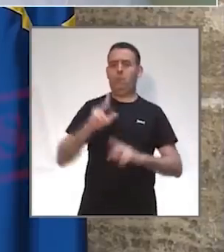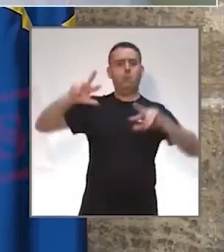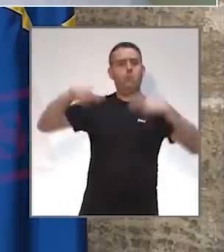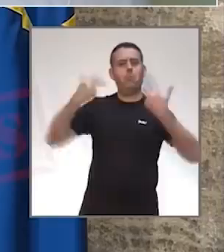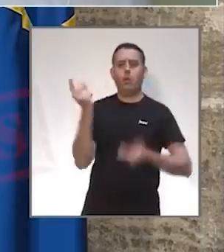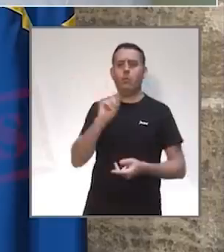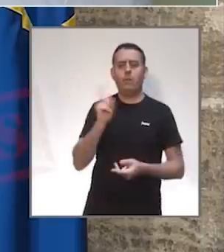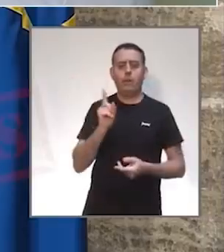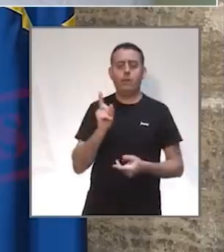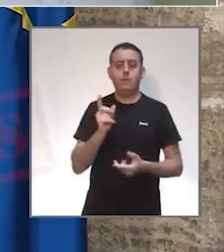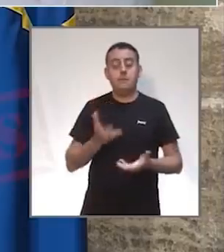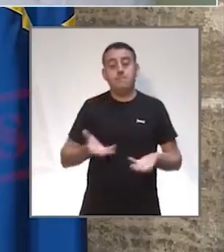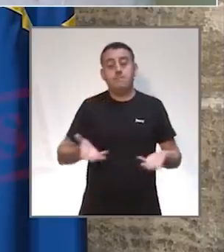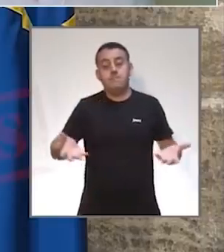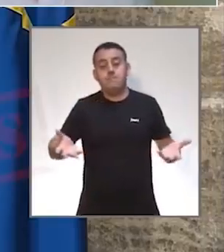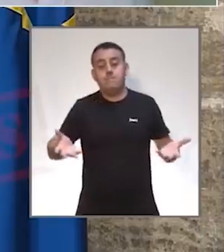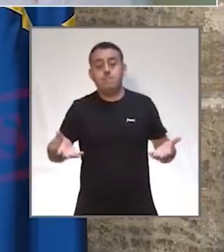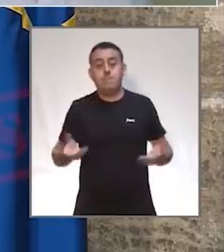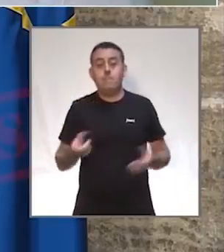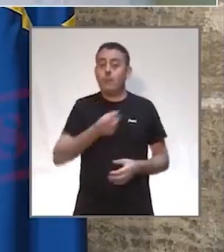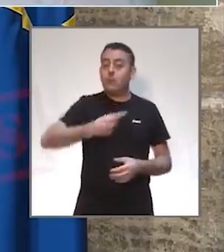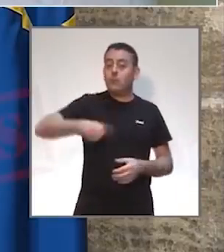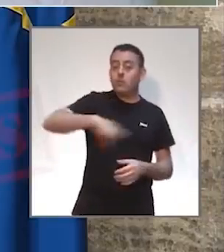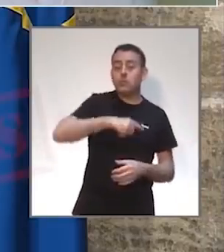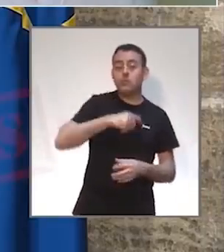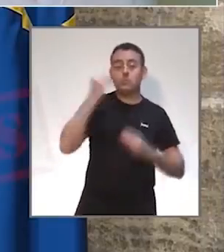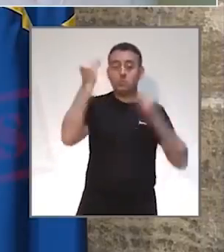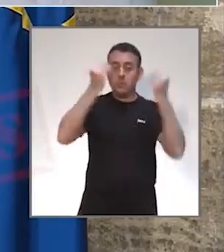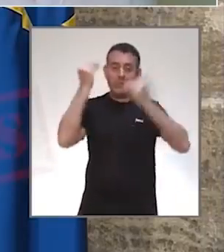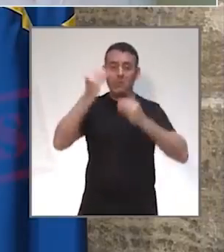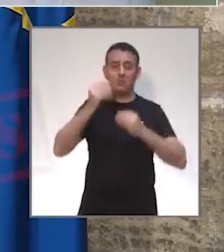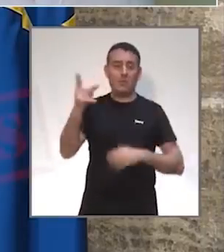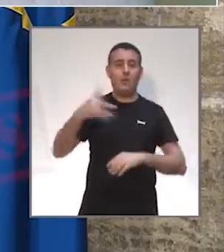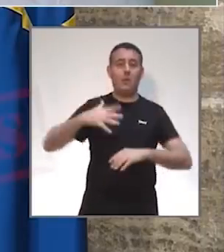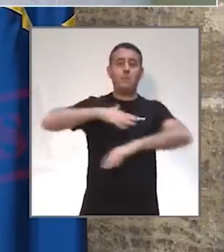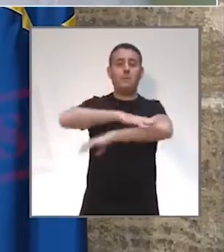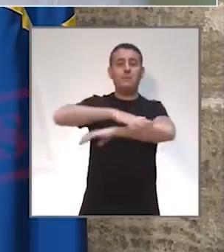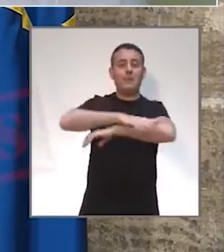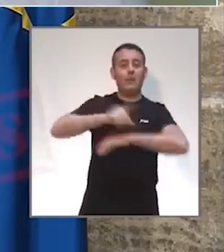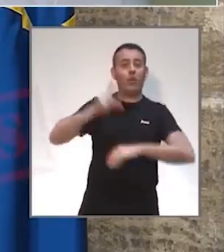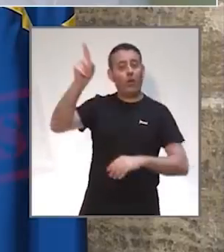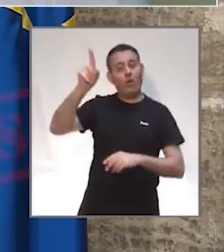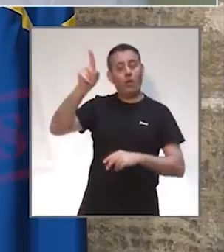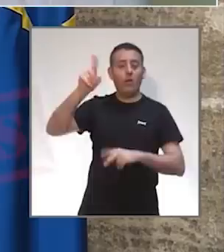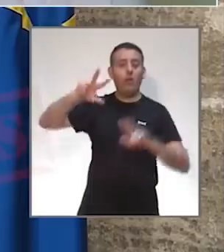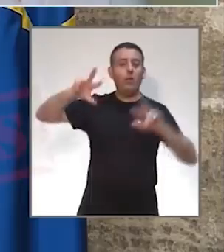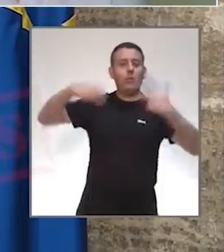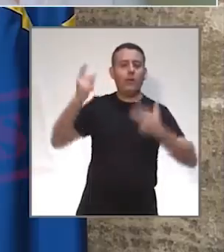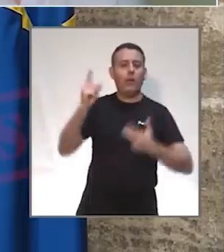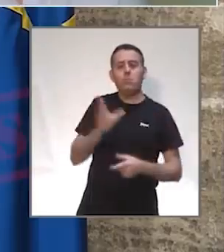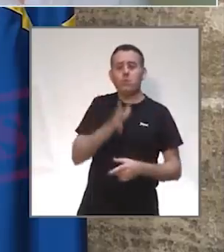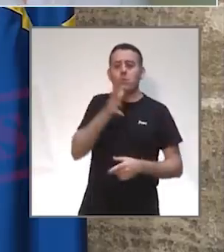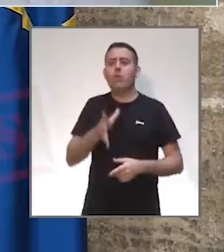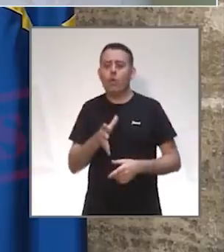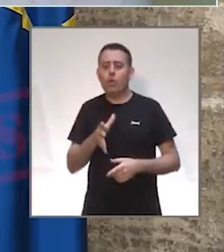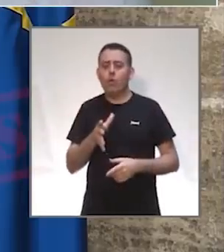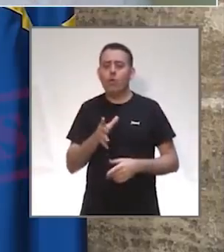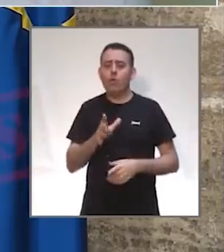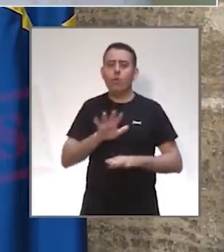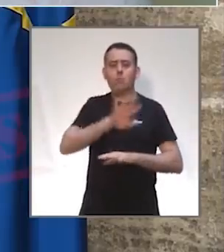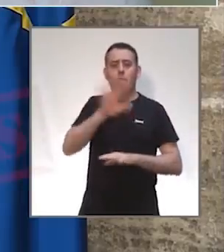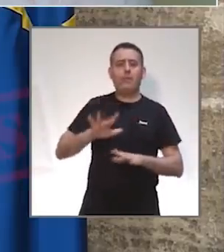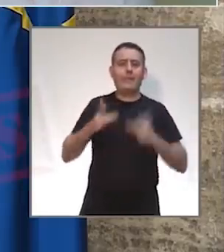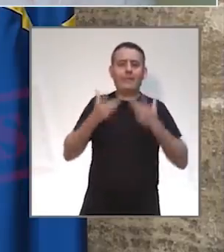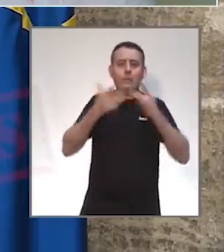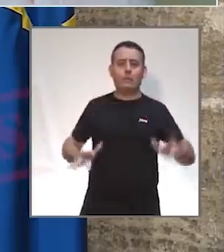y él reconoce que el 83% de los valencianos que han estado en contacto con personas contagiadas, no